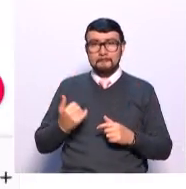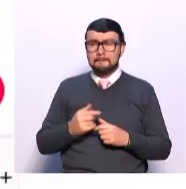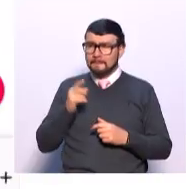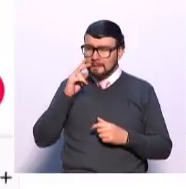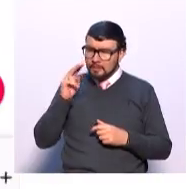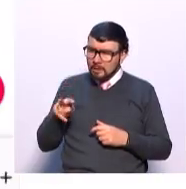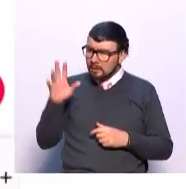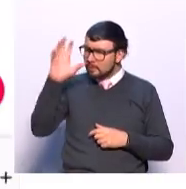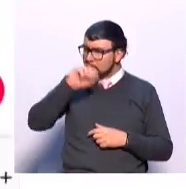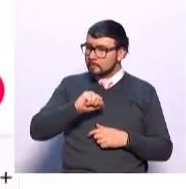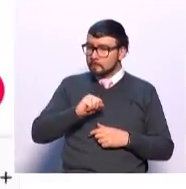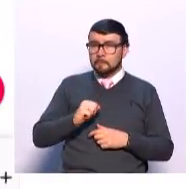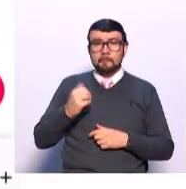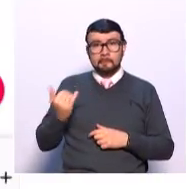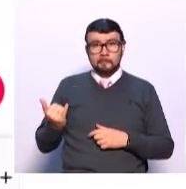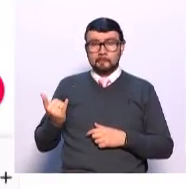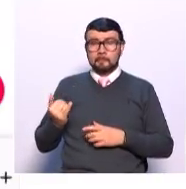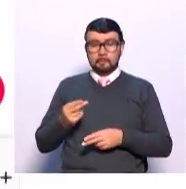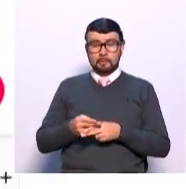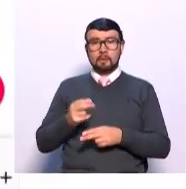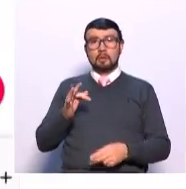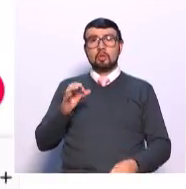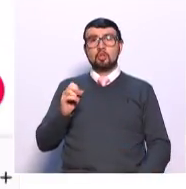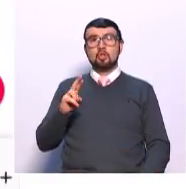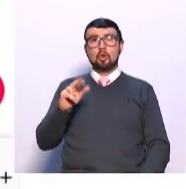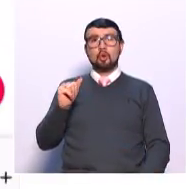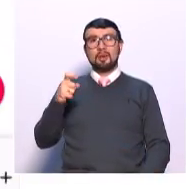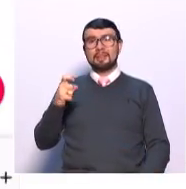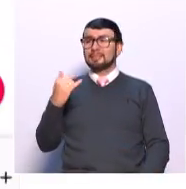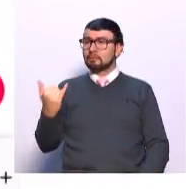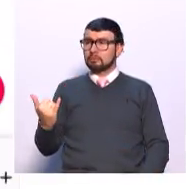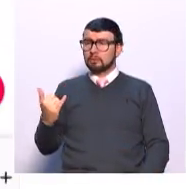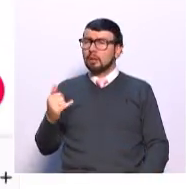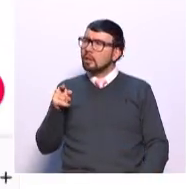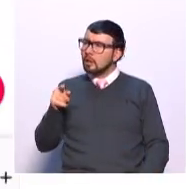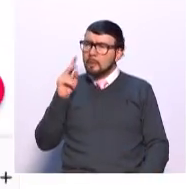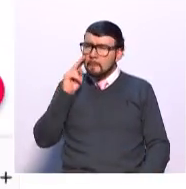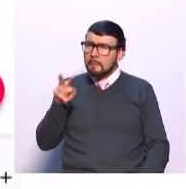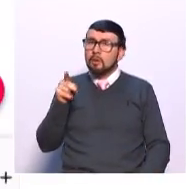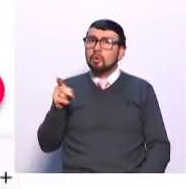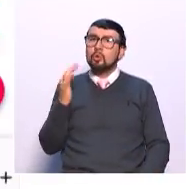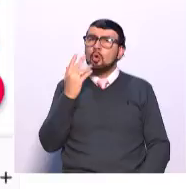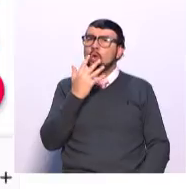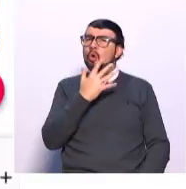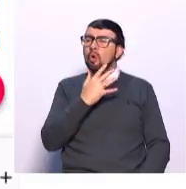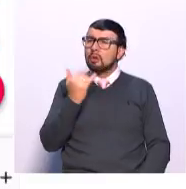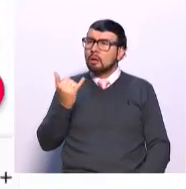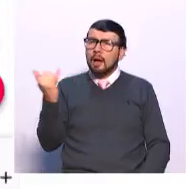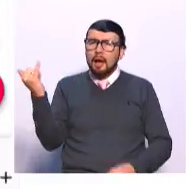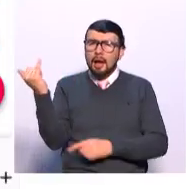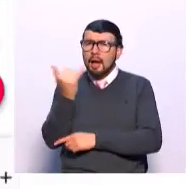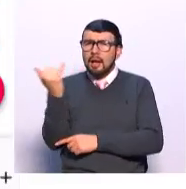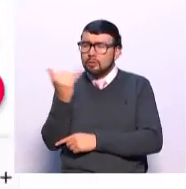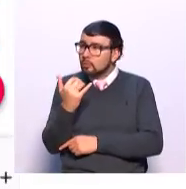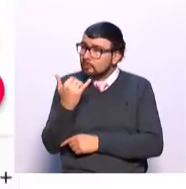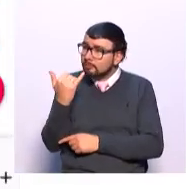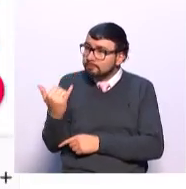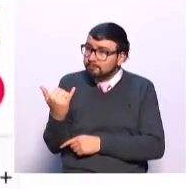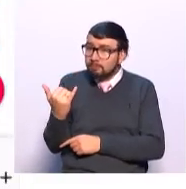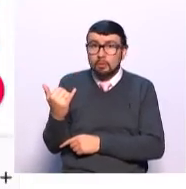el tórax en esta parte su azulito que ustedes ven ahí se inflama